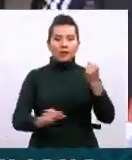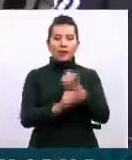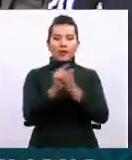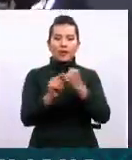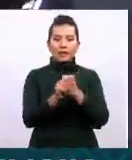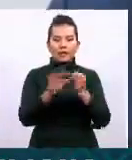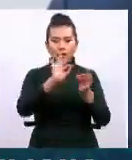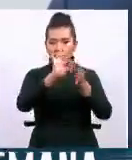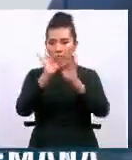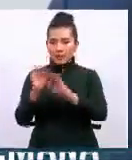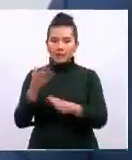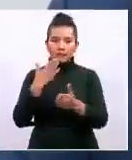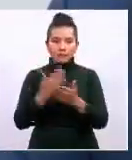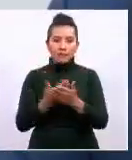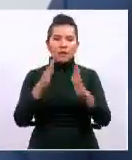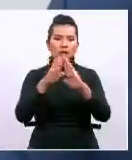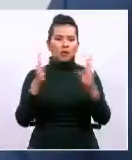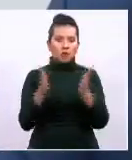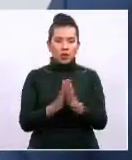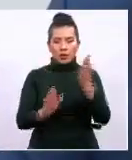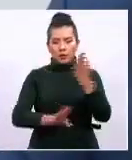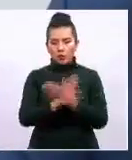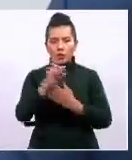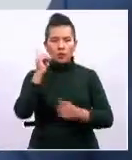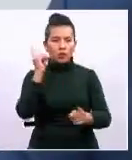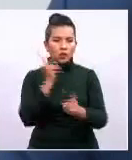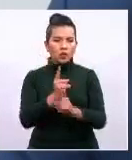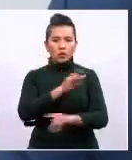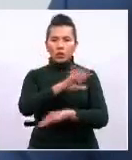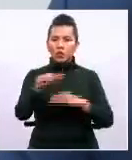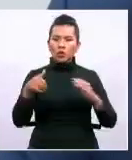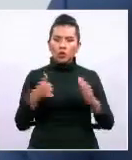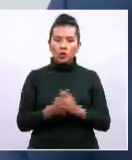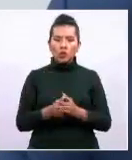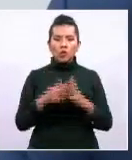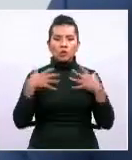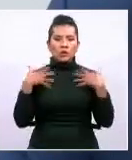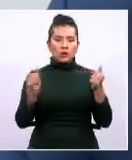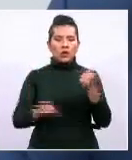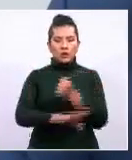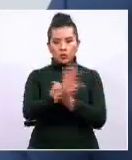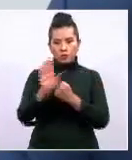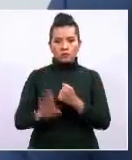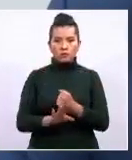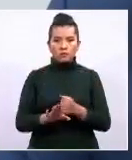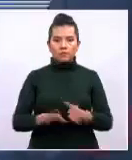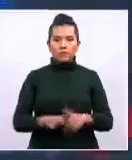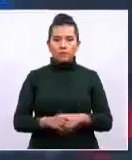unidades educativas precisamente con estos protocolos de bioseguridad.